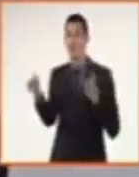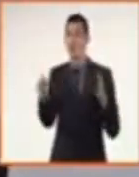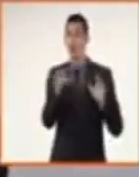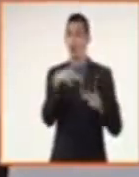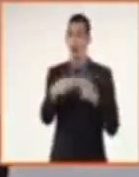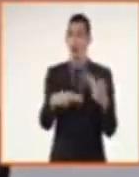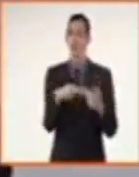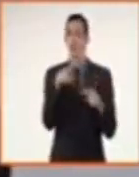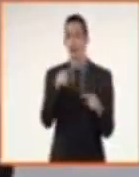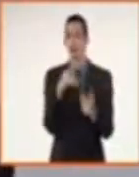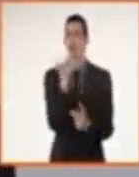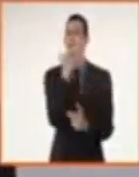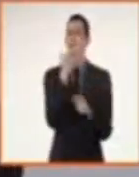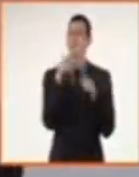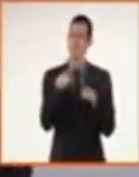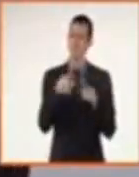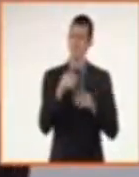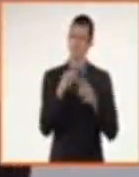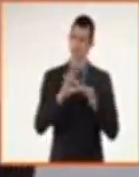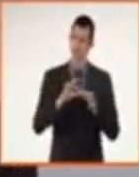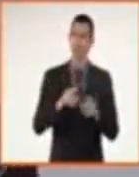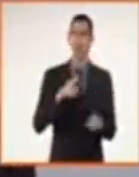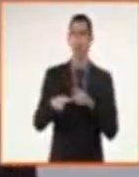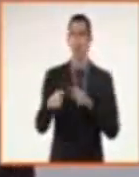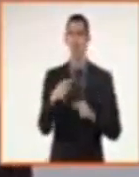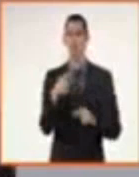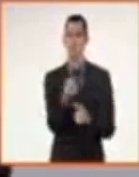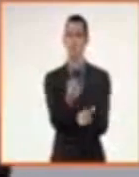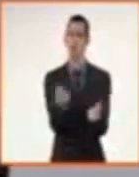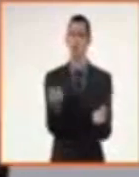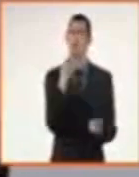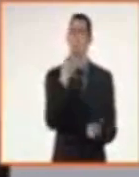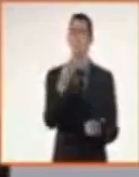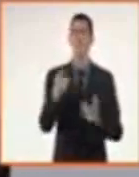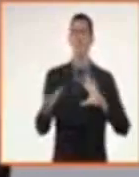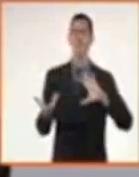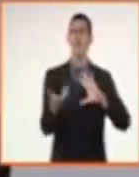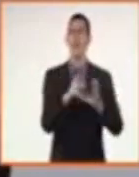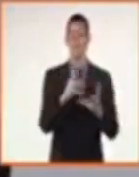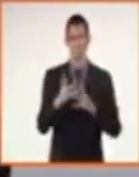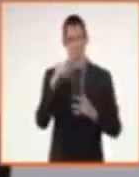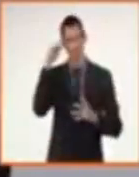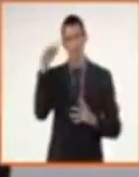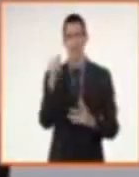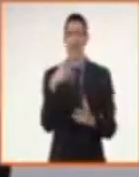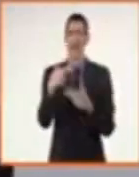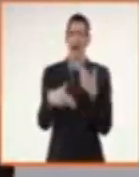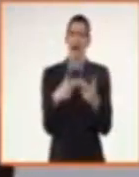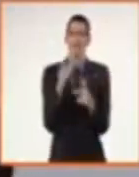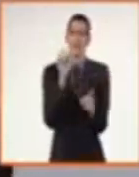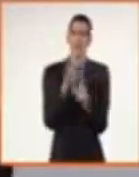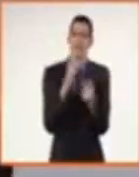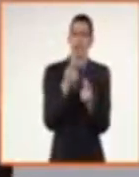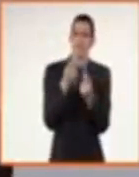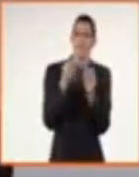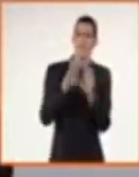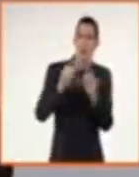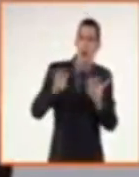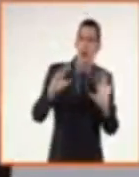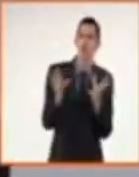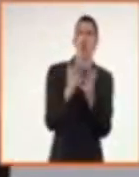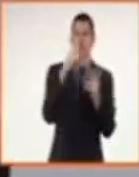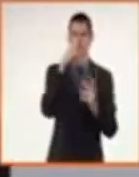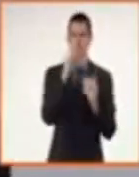fango. En fin, es todo ese mensaje negativo que todo el tiempo le está llegando a los cubanos, a los más de 7 millones de cubanos que hoy